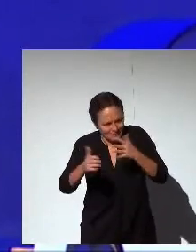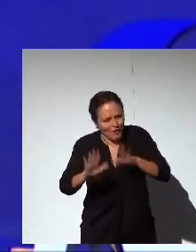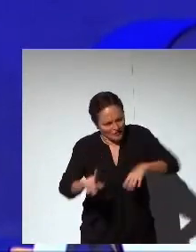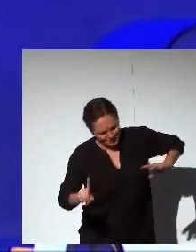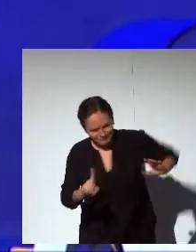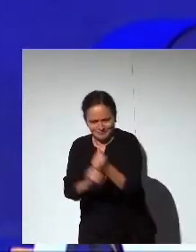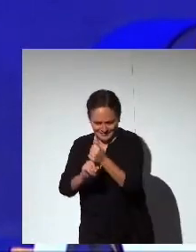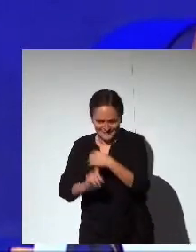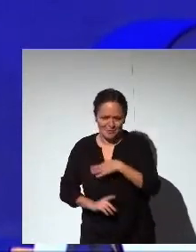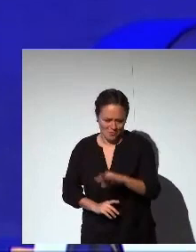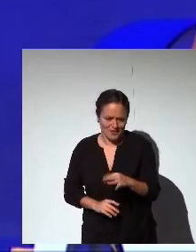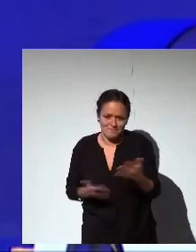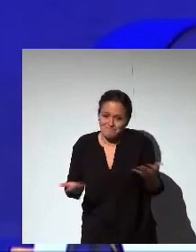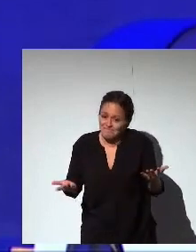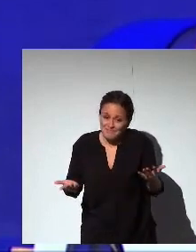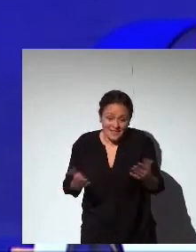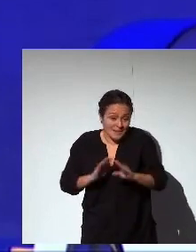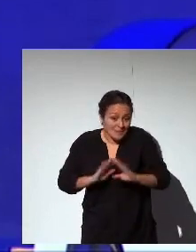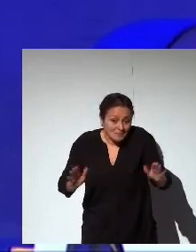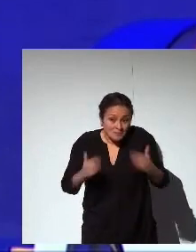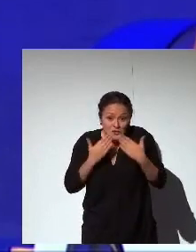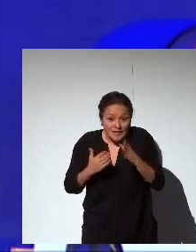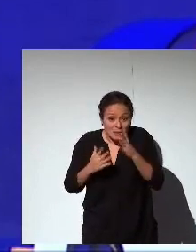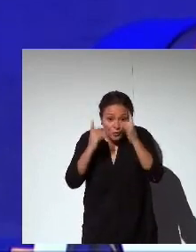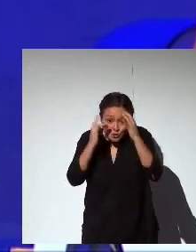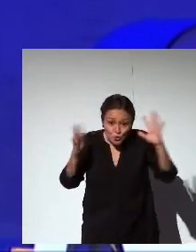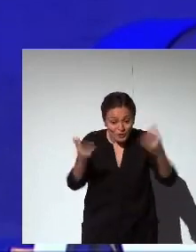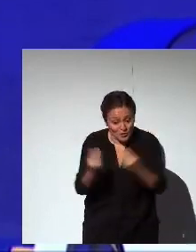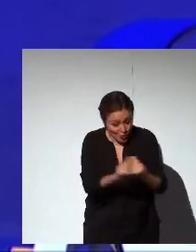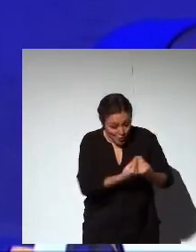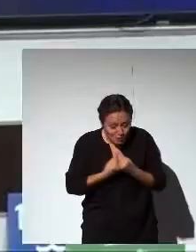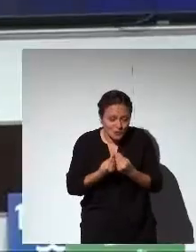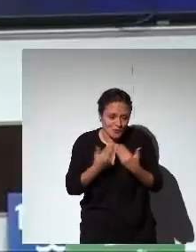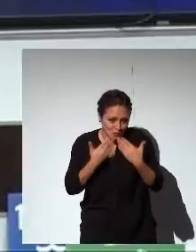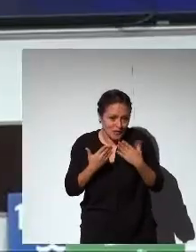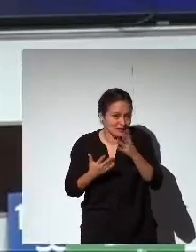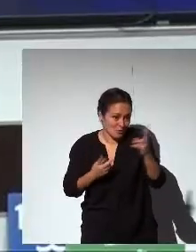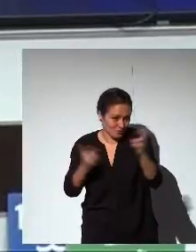final se consigue. Así que muchísimas gracias por soñar con nosotras y muchísimas gracias por estar ahí.